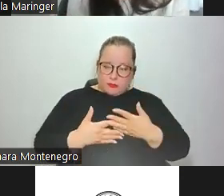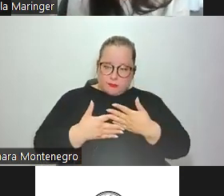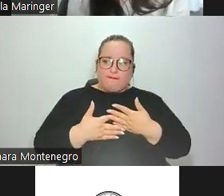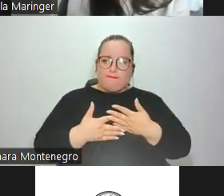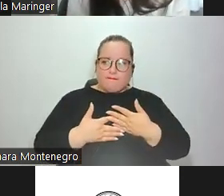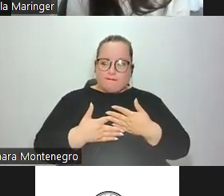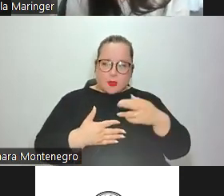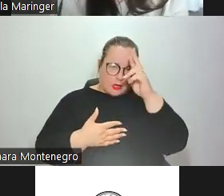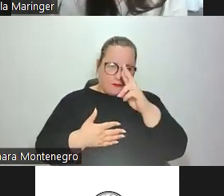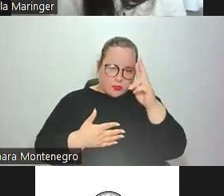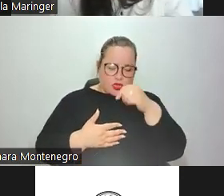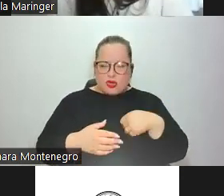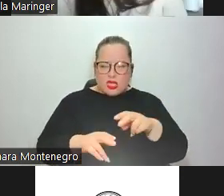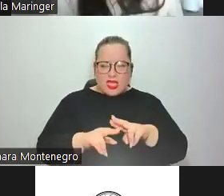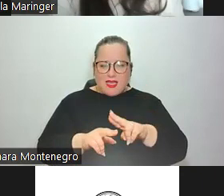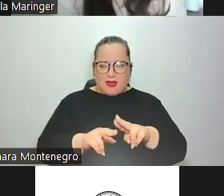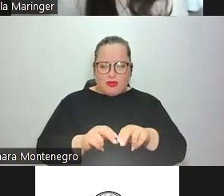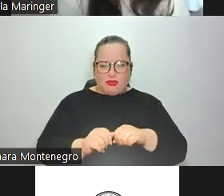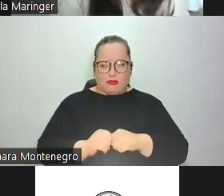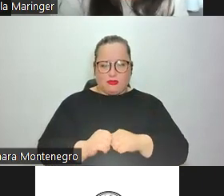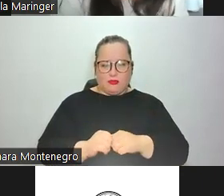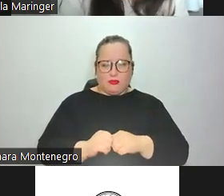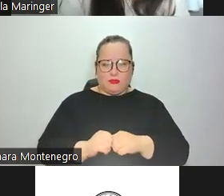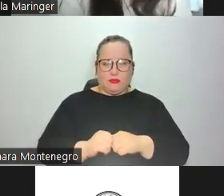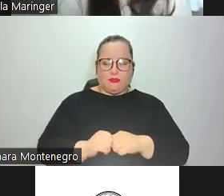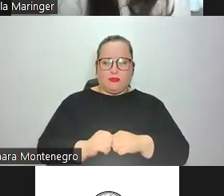en qué estamos. Entonces, por ejemplo,